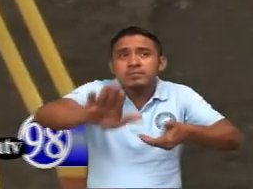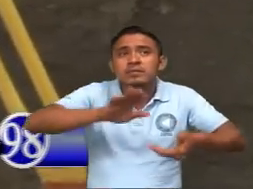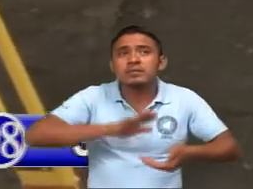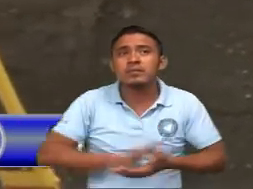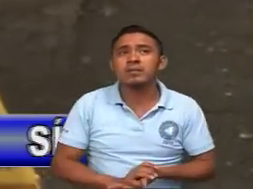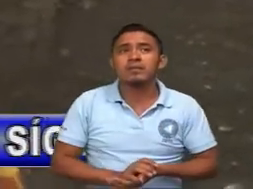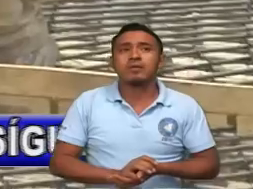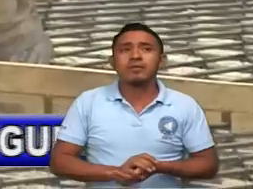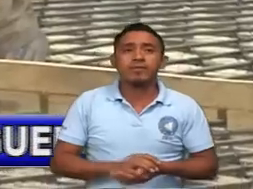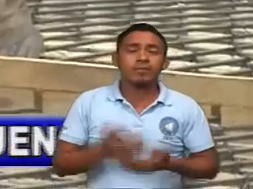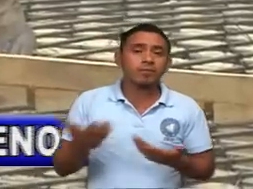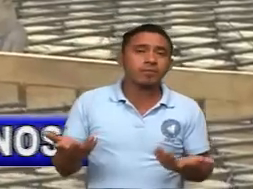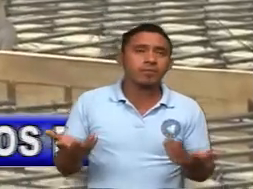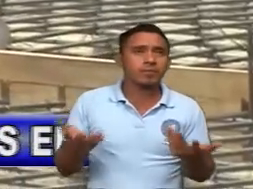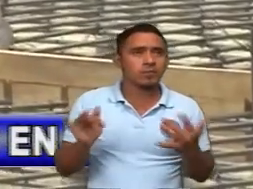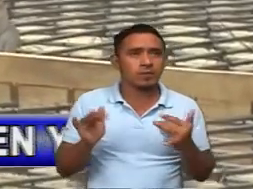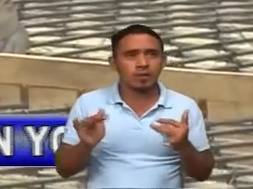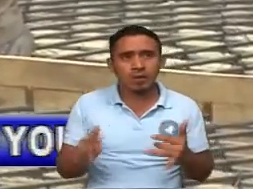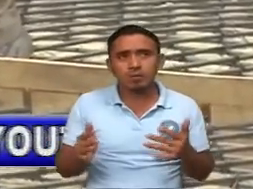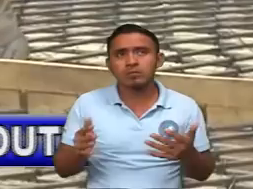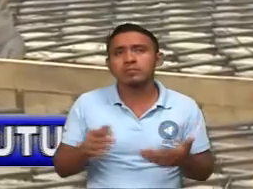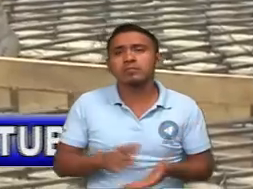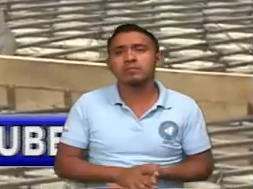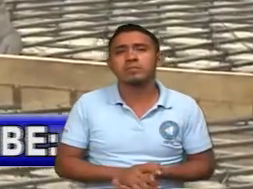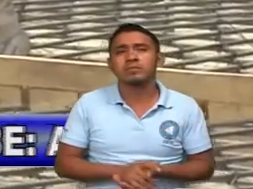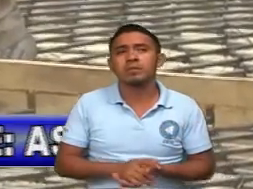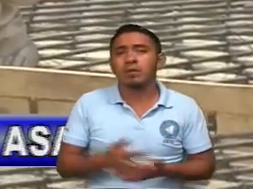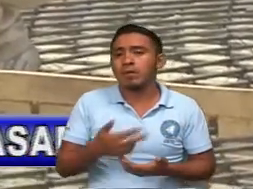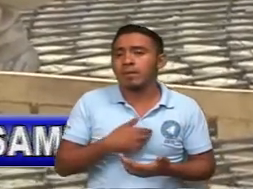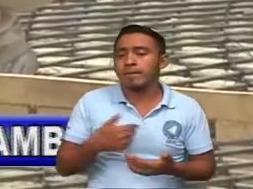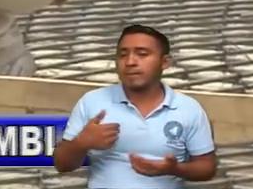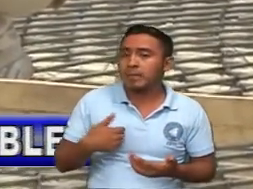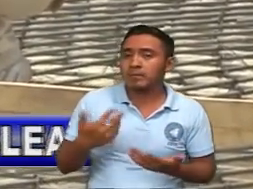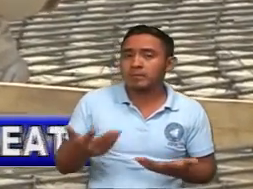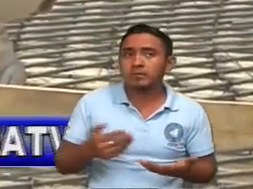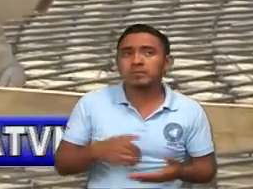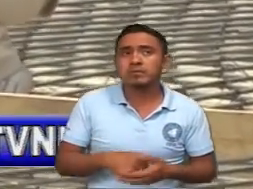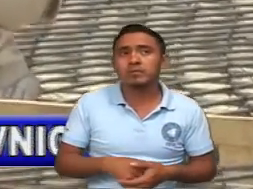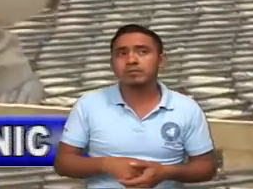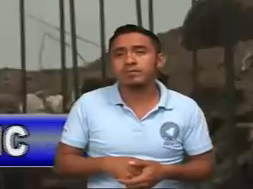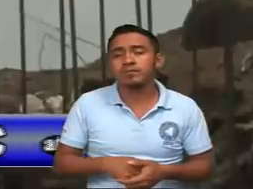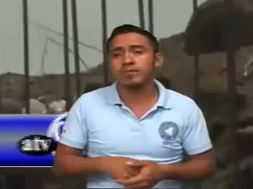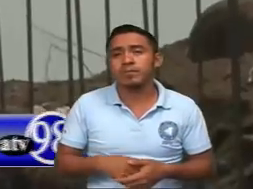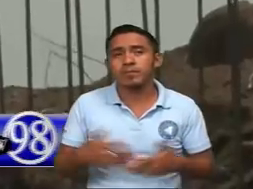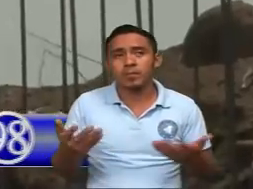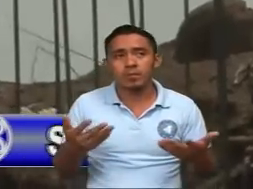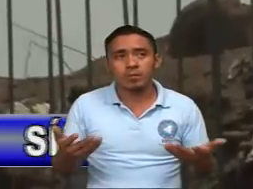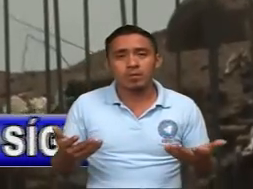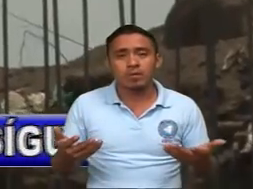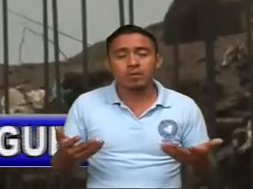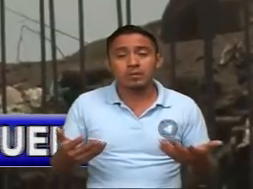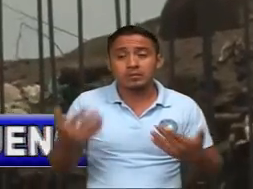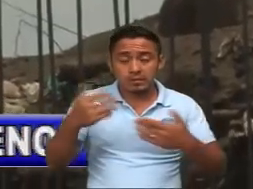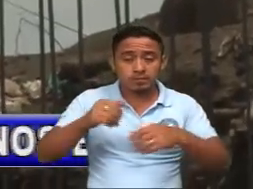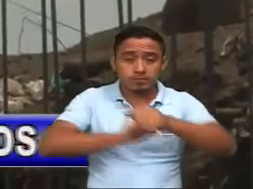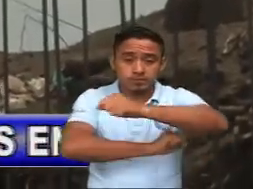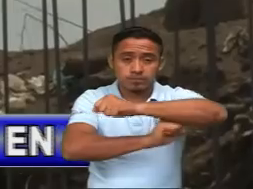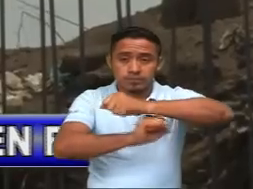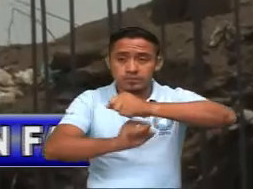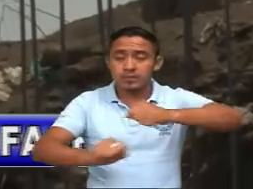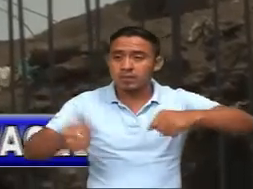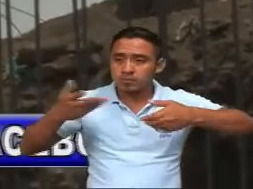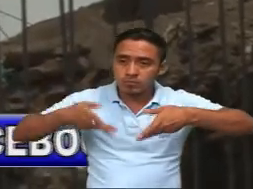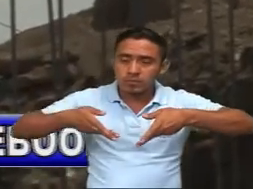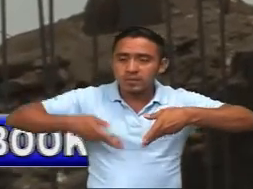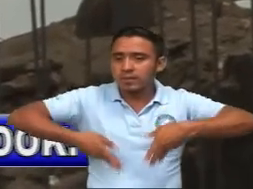tierra, desde ese entonces se triplicó su capacidad hidráulica. Empezamos a atender el puente sobre la carretera norte,